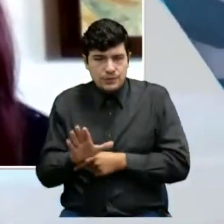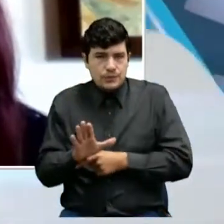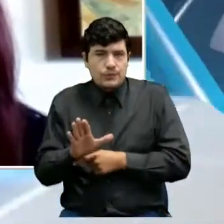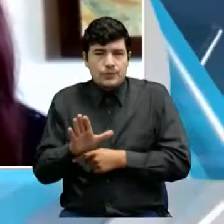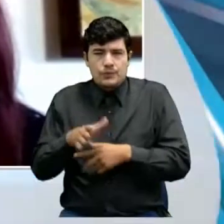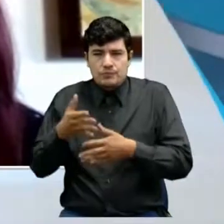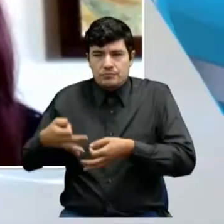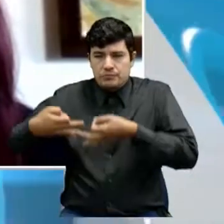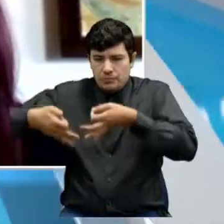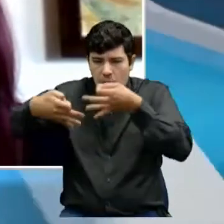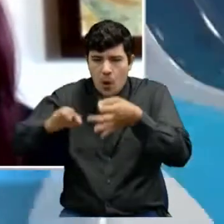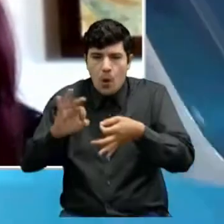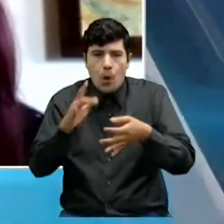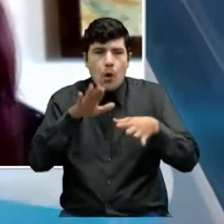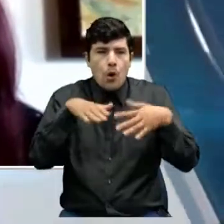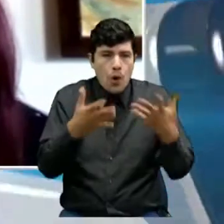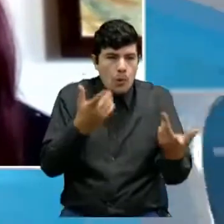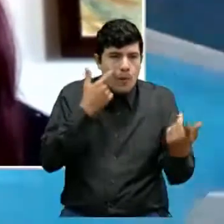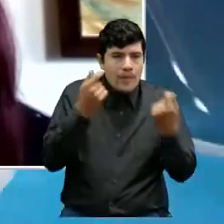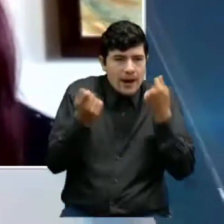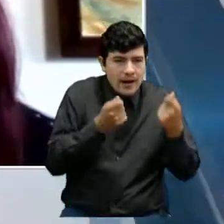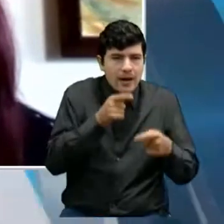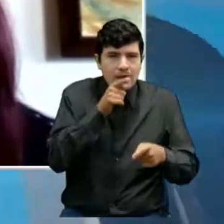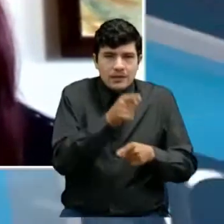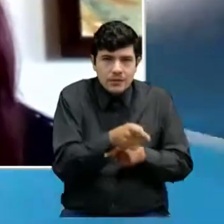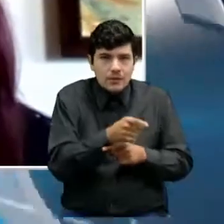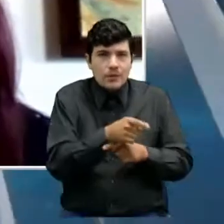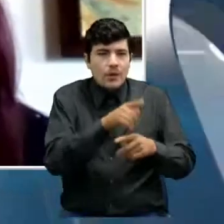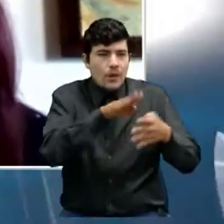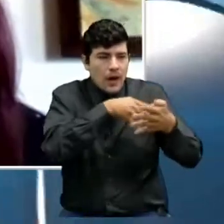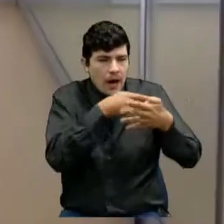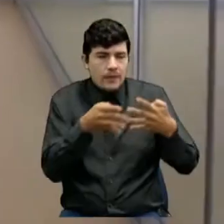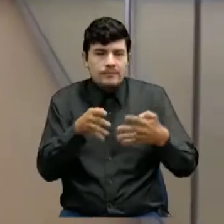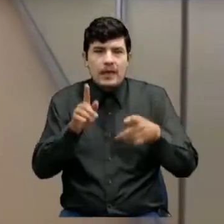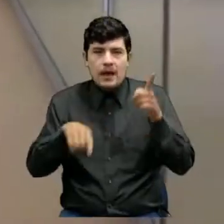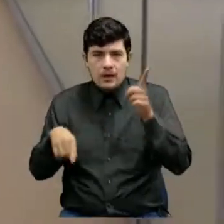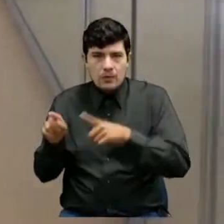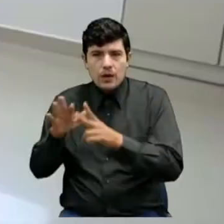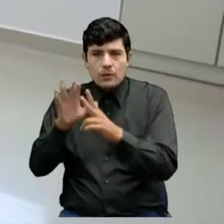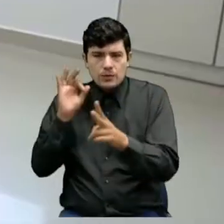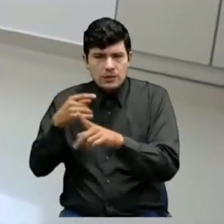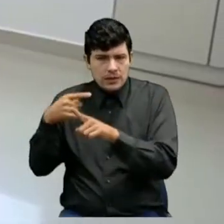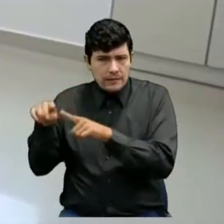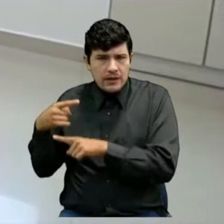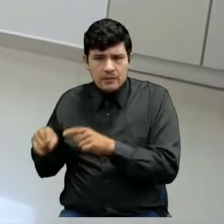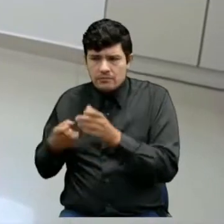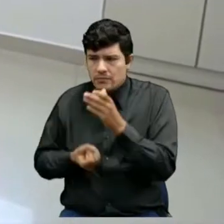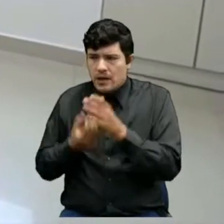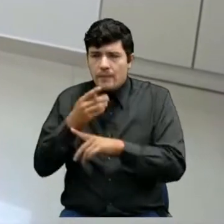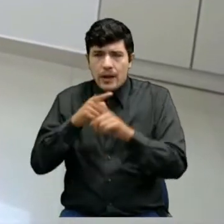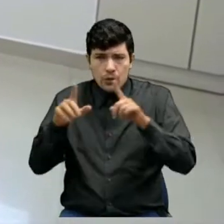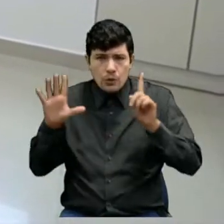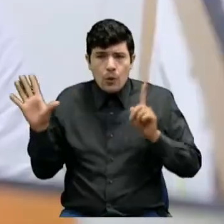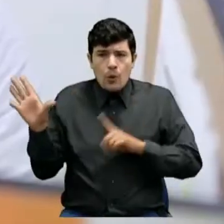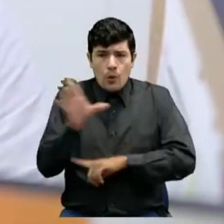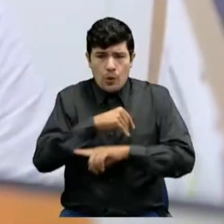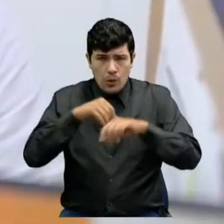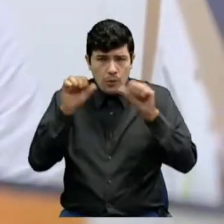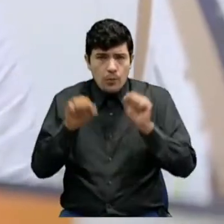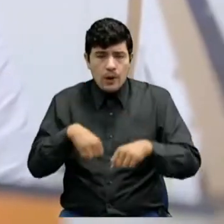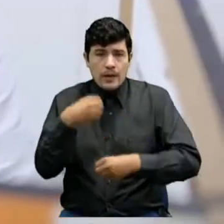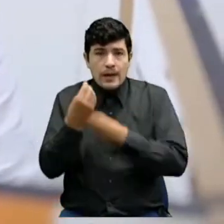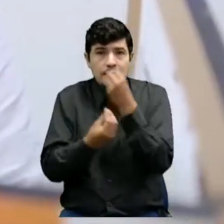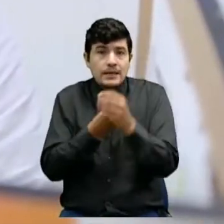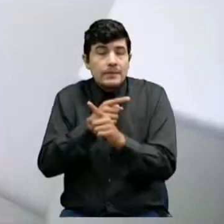la suspensión, cómo manejo los turnos. Siguen existiendo alternativas. Todo se puede hacer siempre y cuando